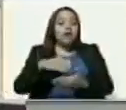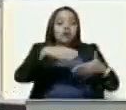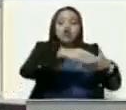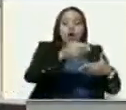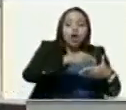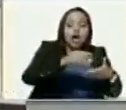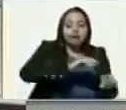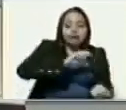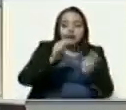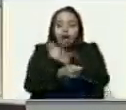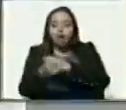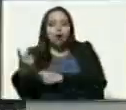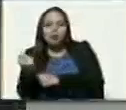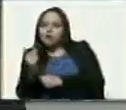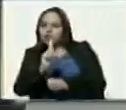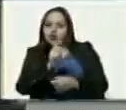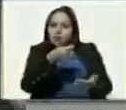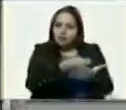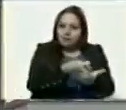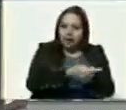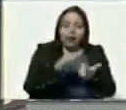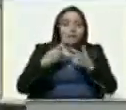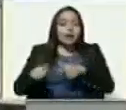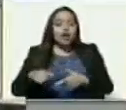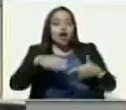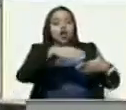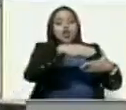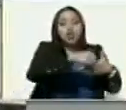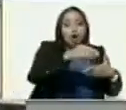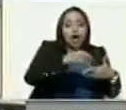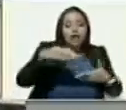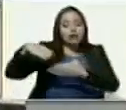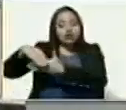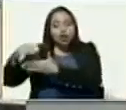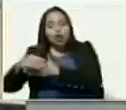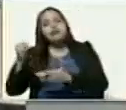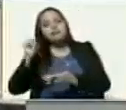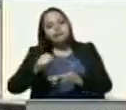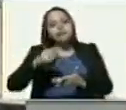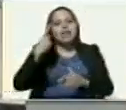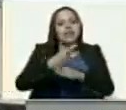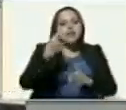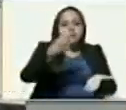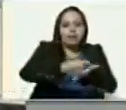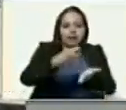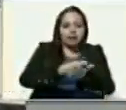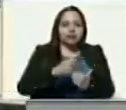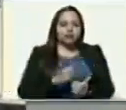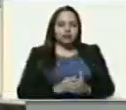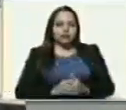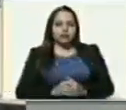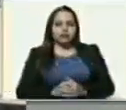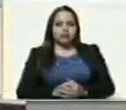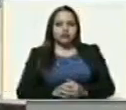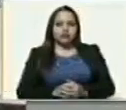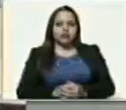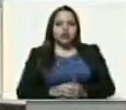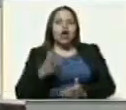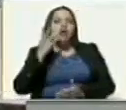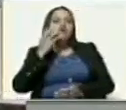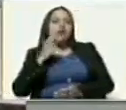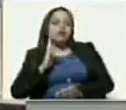Ok. Lo que utilizan... Porque fíjate, puede presentar que voy a un comercio, ¿verdad? Tengo la